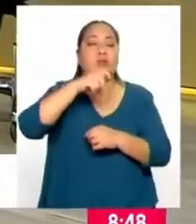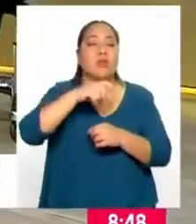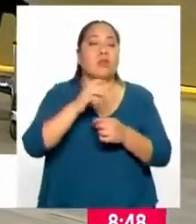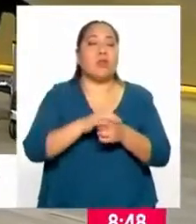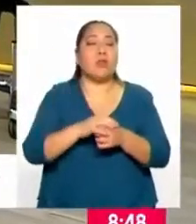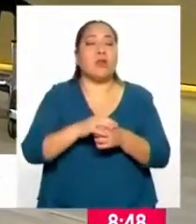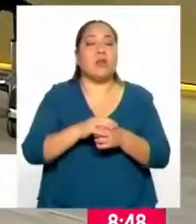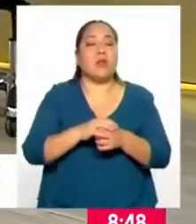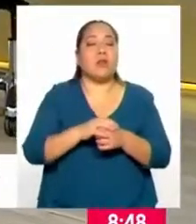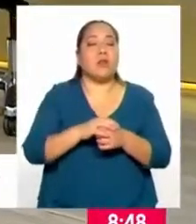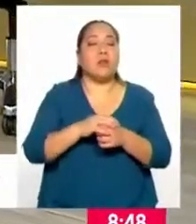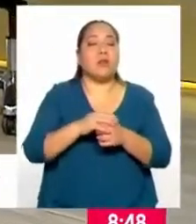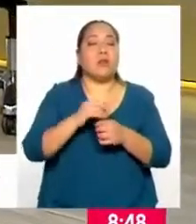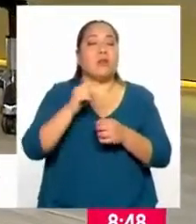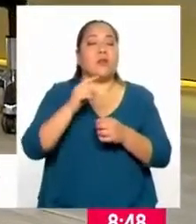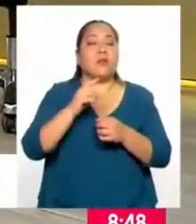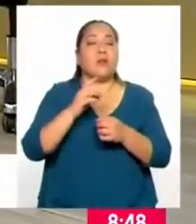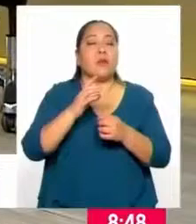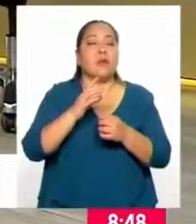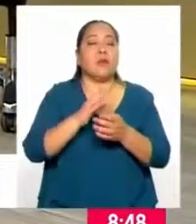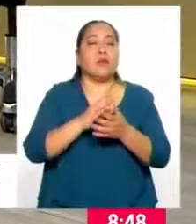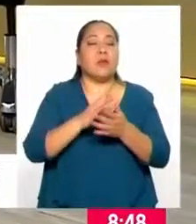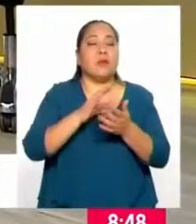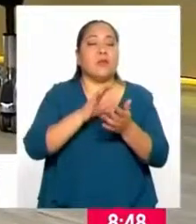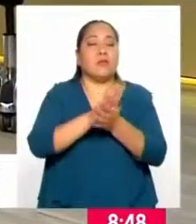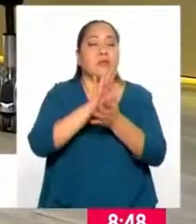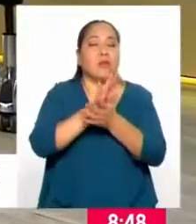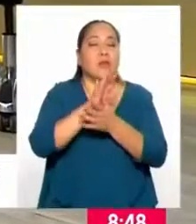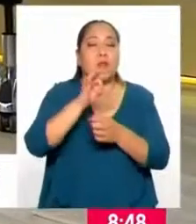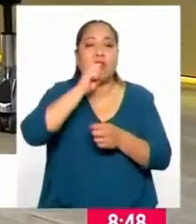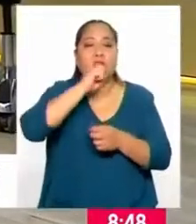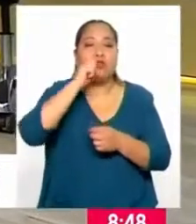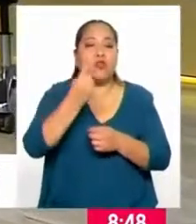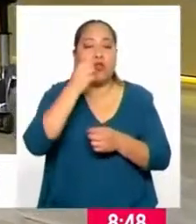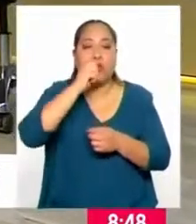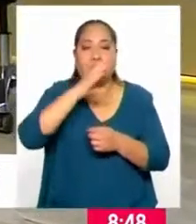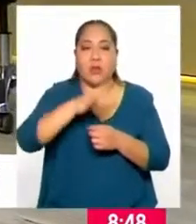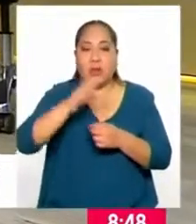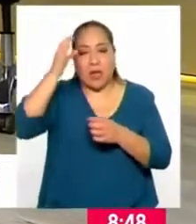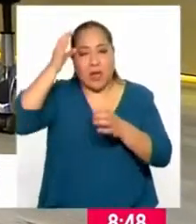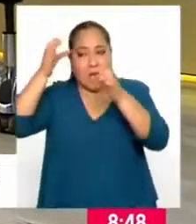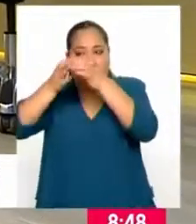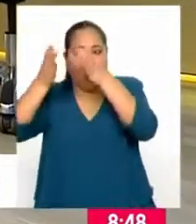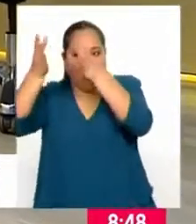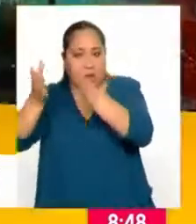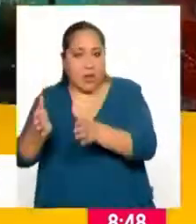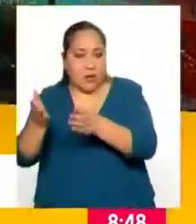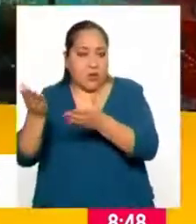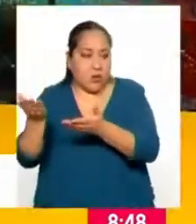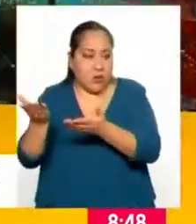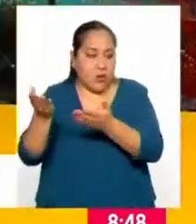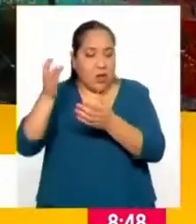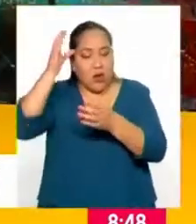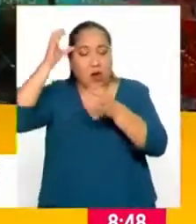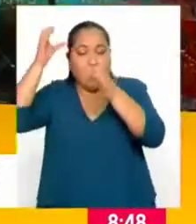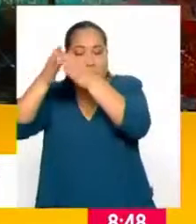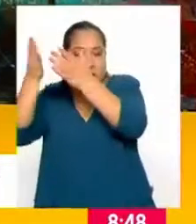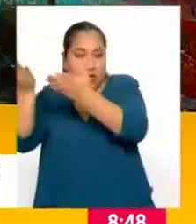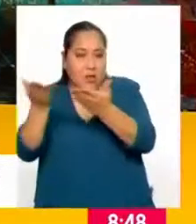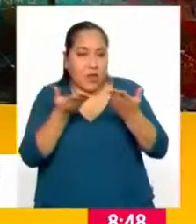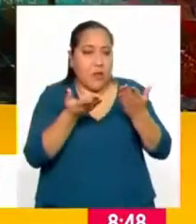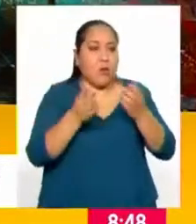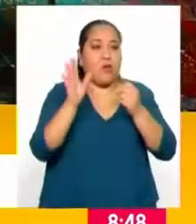los elementos. Basta con lo que se expresa claramente en el documento que el mismo Congreso remite para que ejerza una